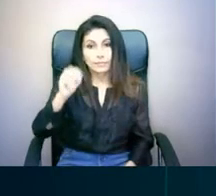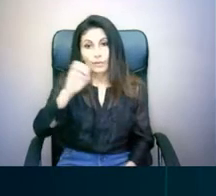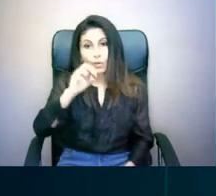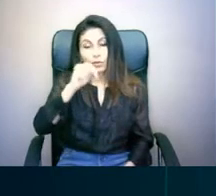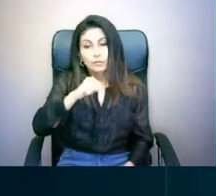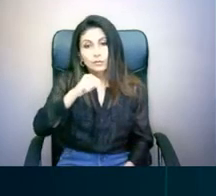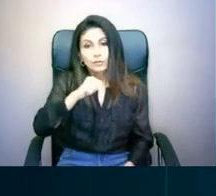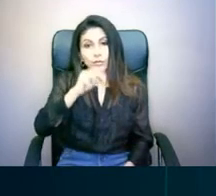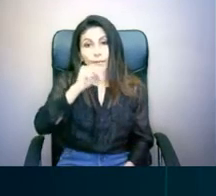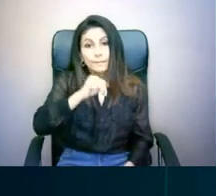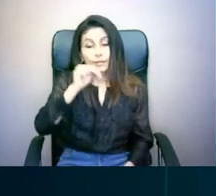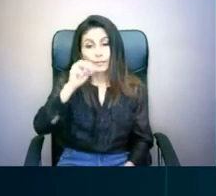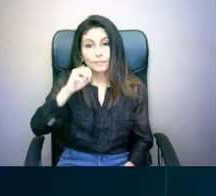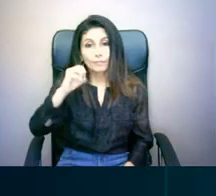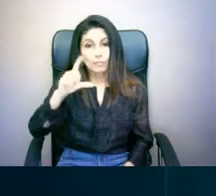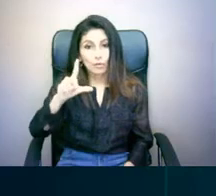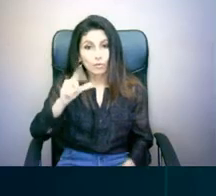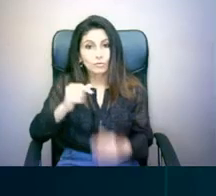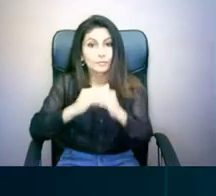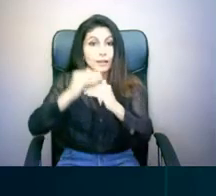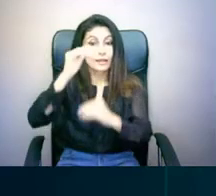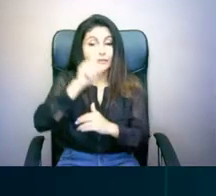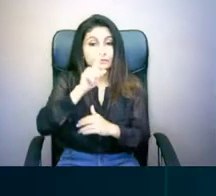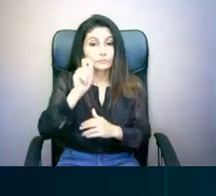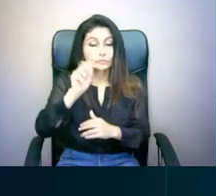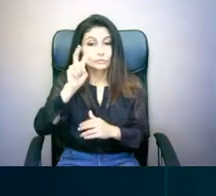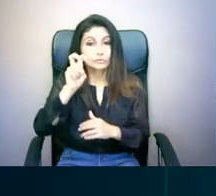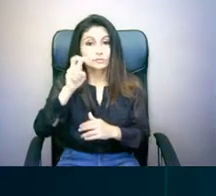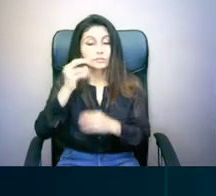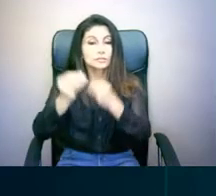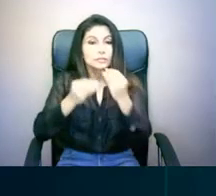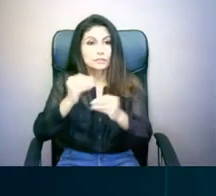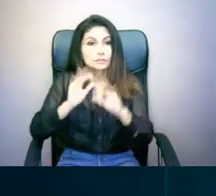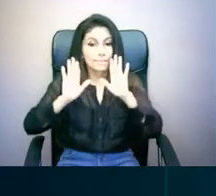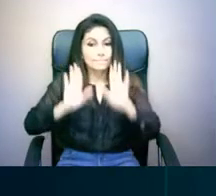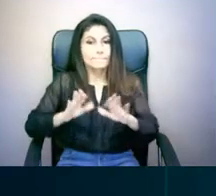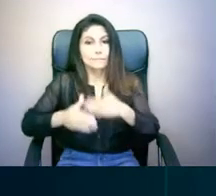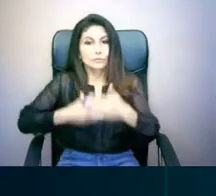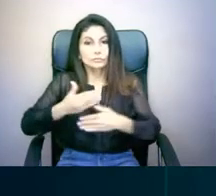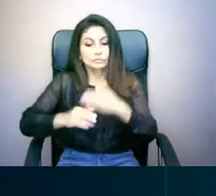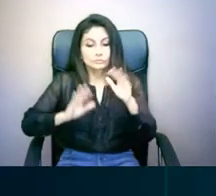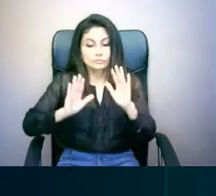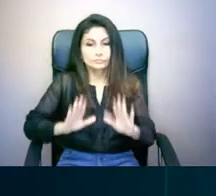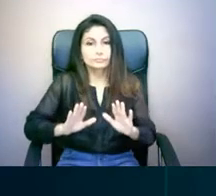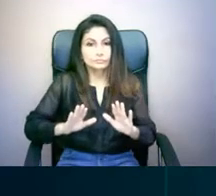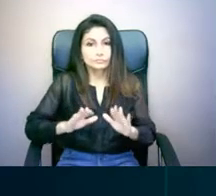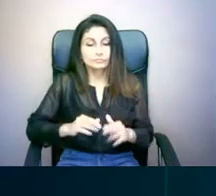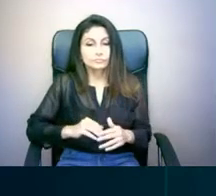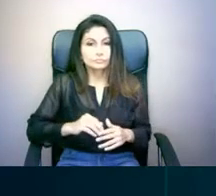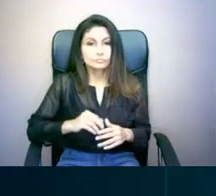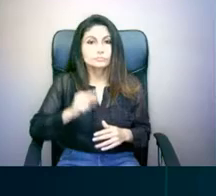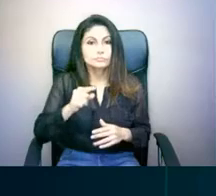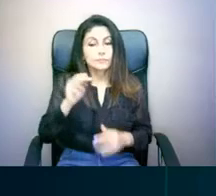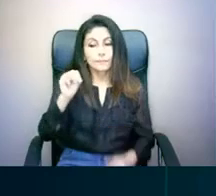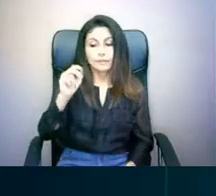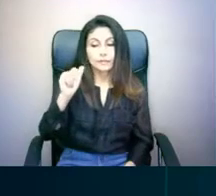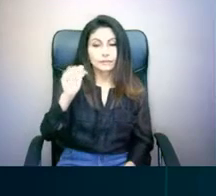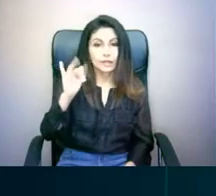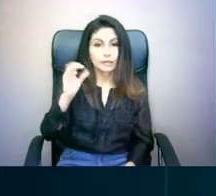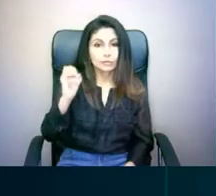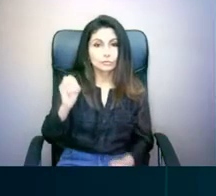ácidos grasos volátiles, vamos a tener una inhibición en el proceso de metanogénesis.